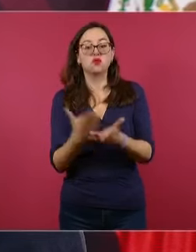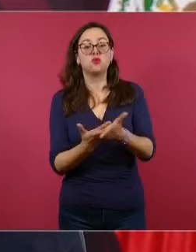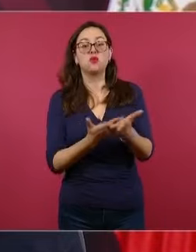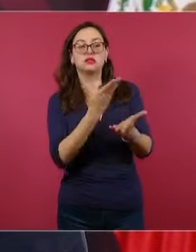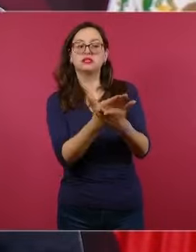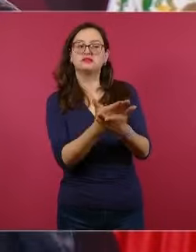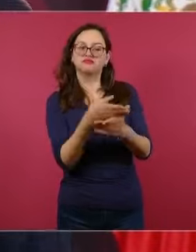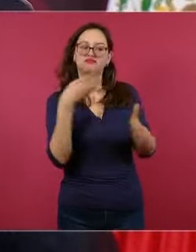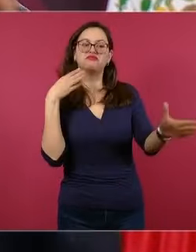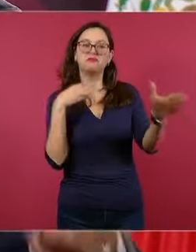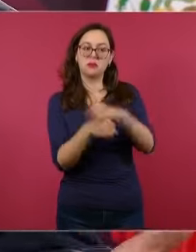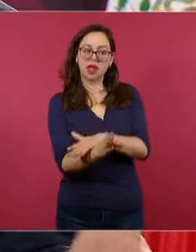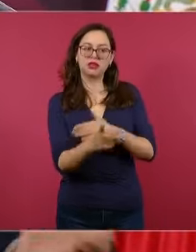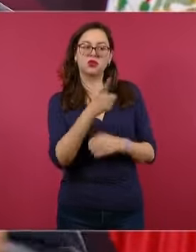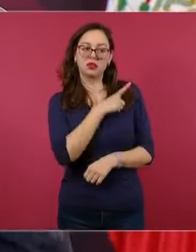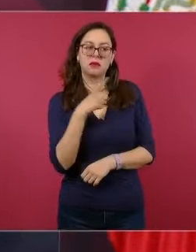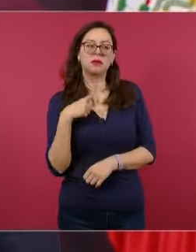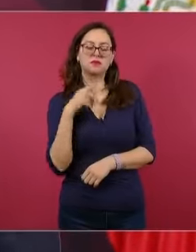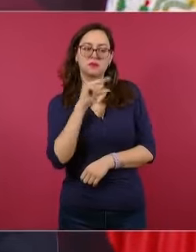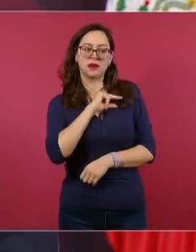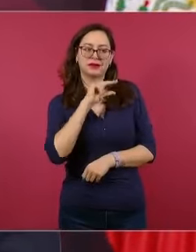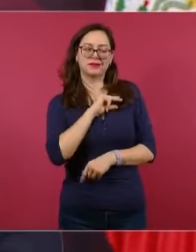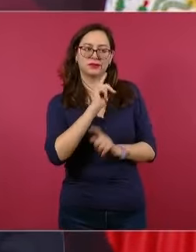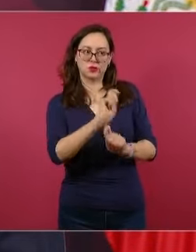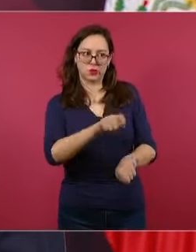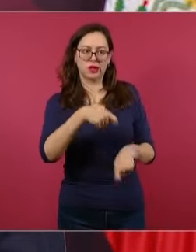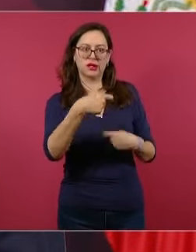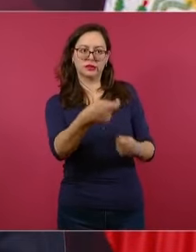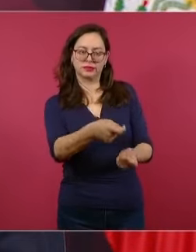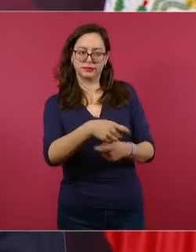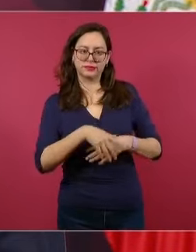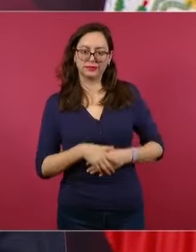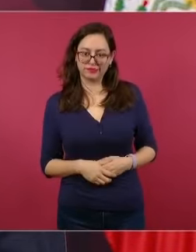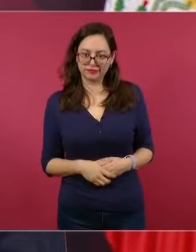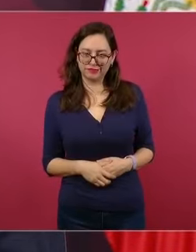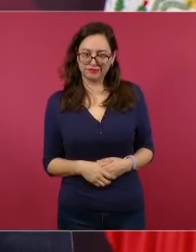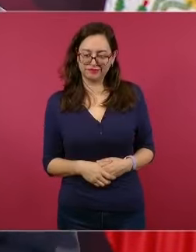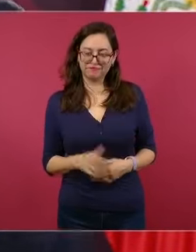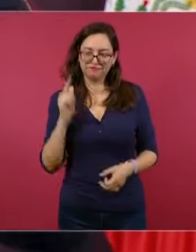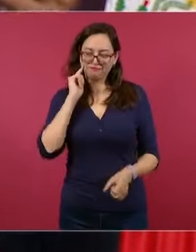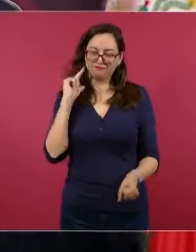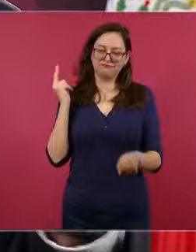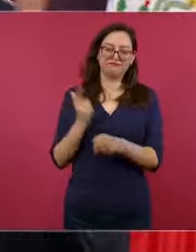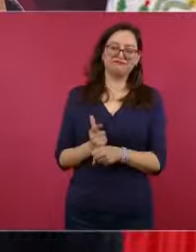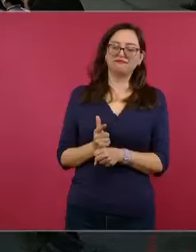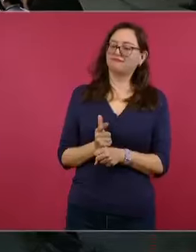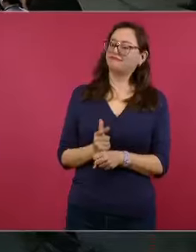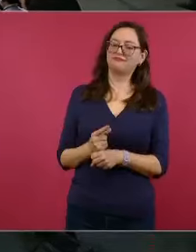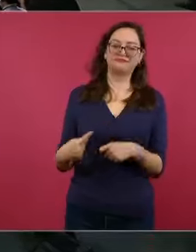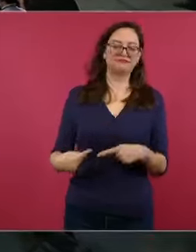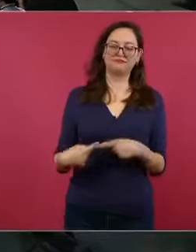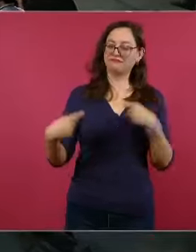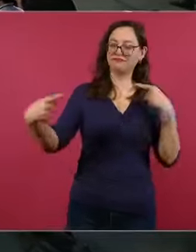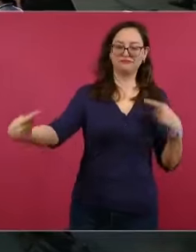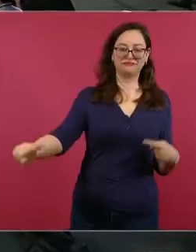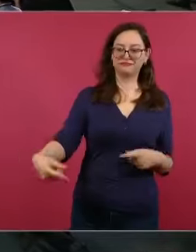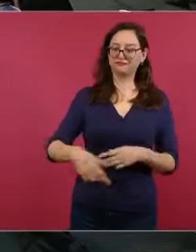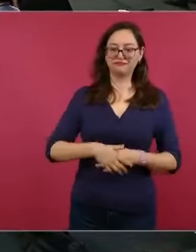metro por eso pensamos distinto imagínes el